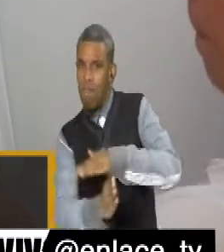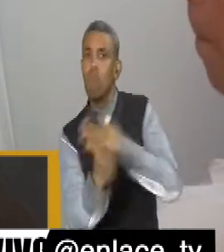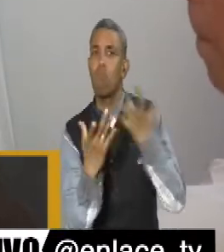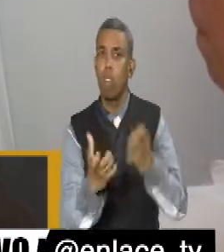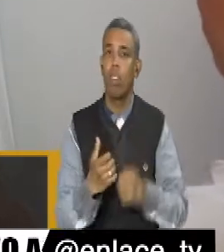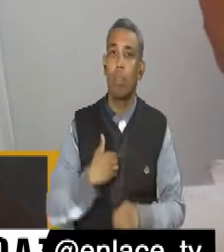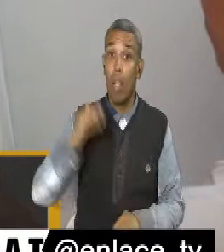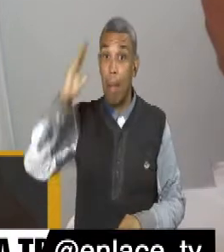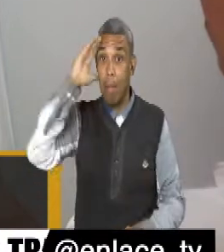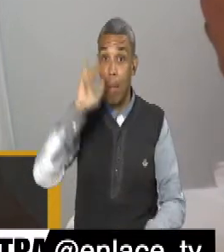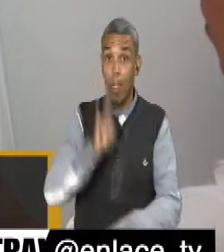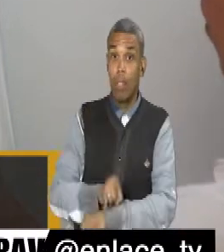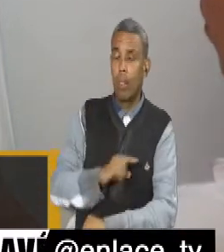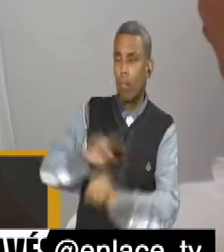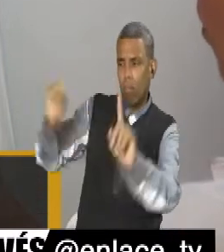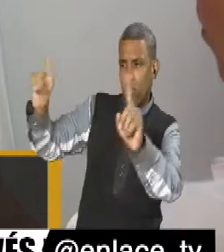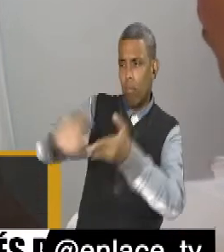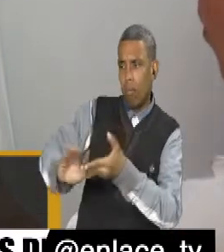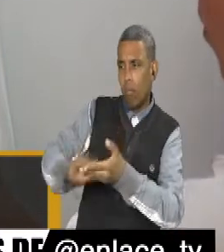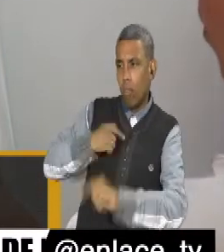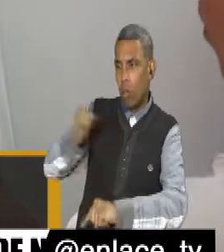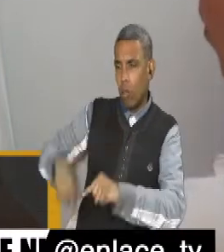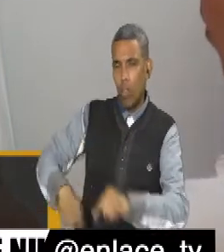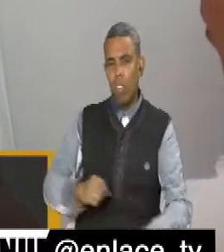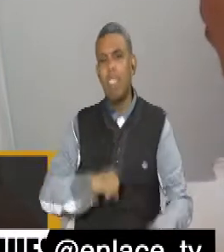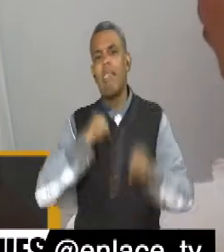del cuadrante fue en el colegio